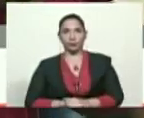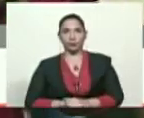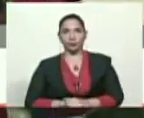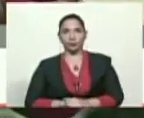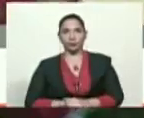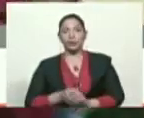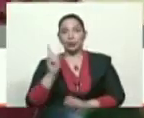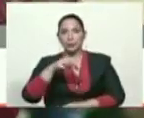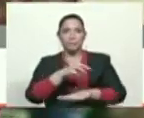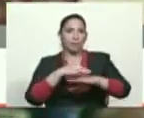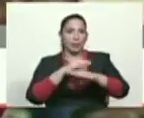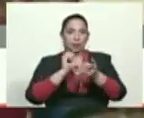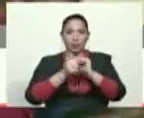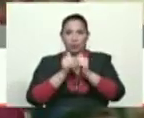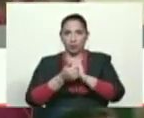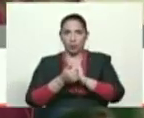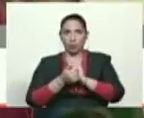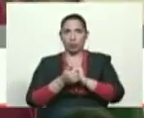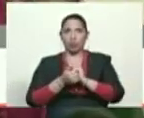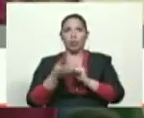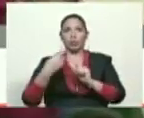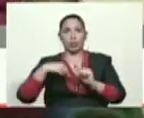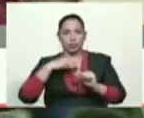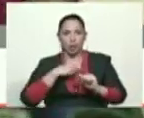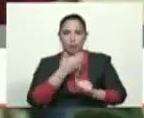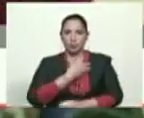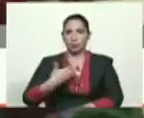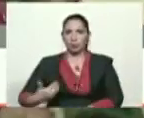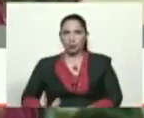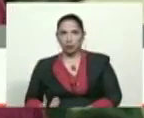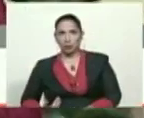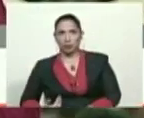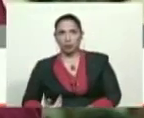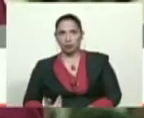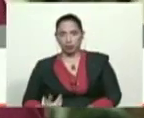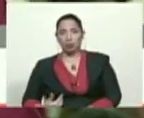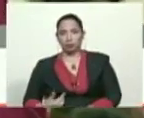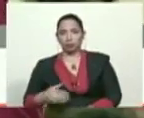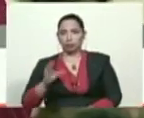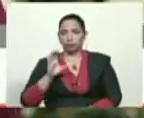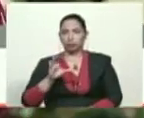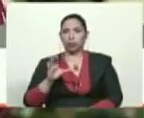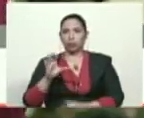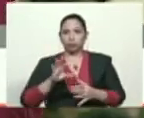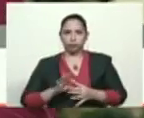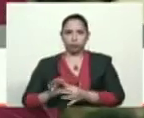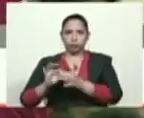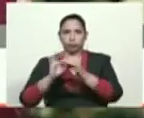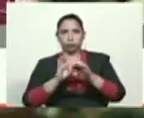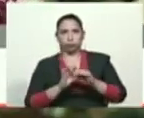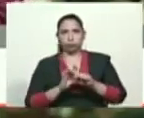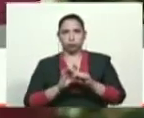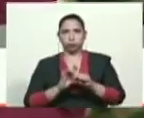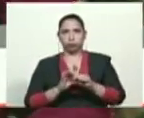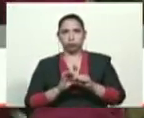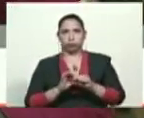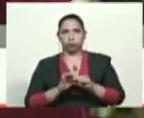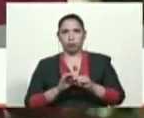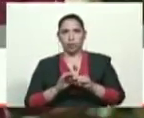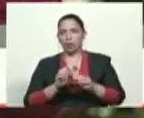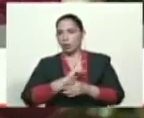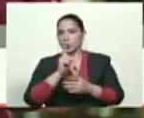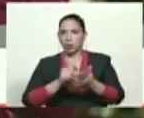ante me reunió creo que esos cupos no permitían a nuestro presidente para piel para ir completamente y vamos atrás a licitación al presidente y al control total